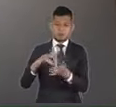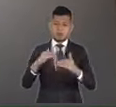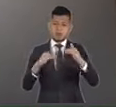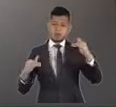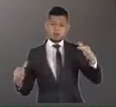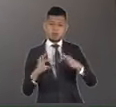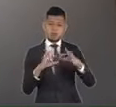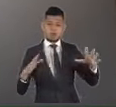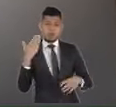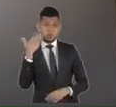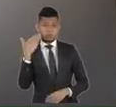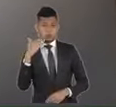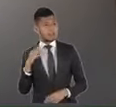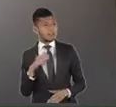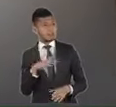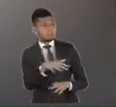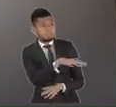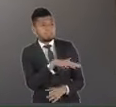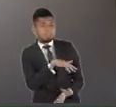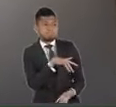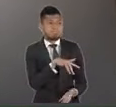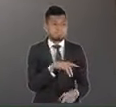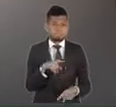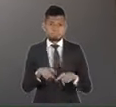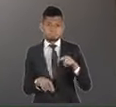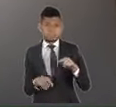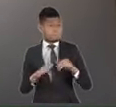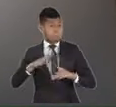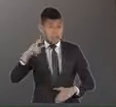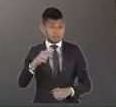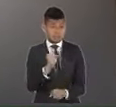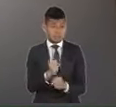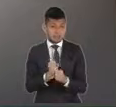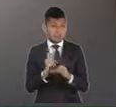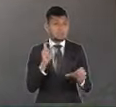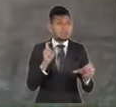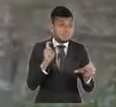de las mujeres en diversos espacios, especialmente en el ámbito laboral.